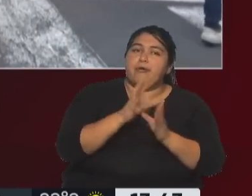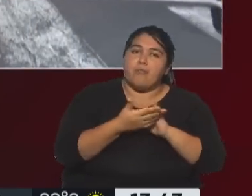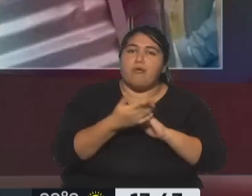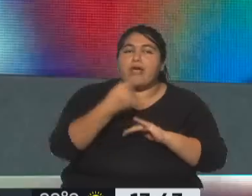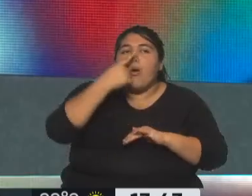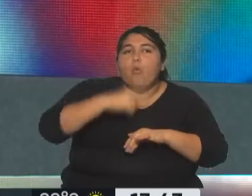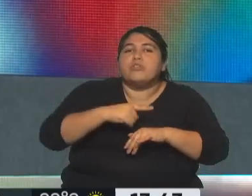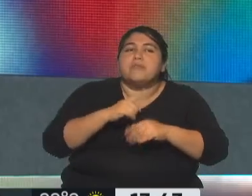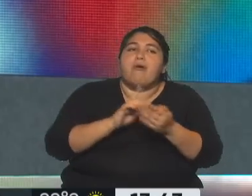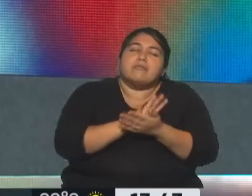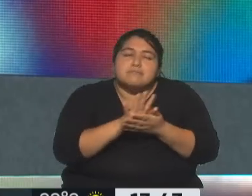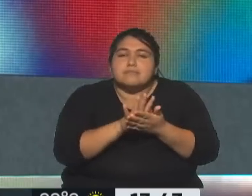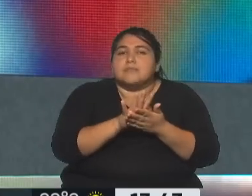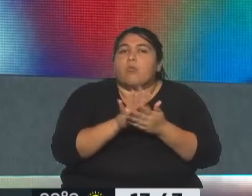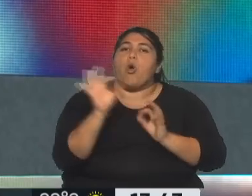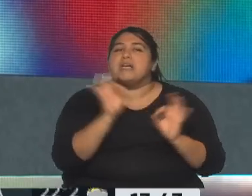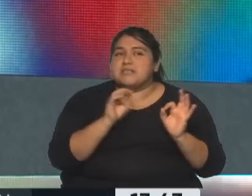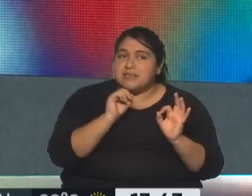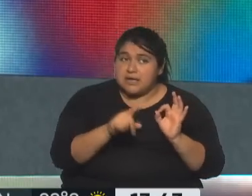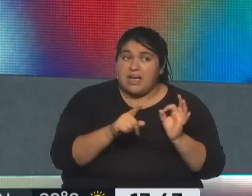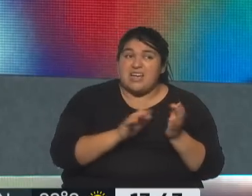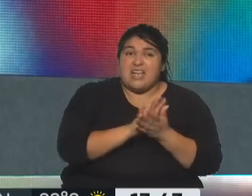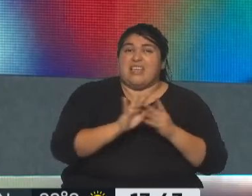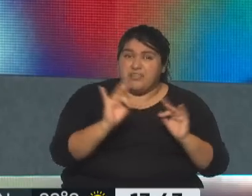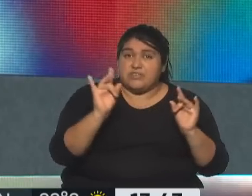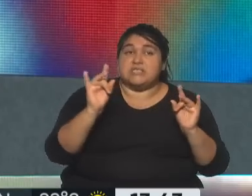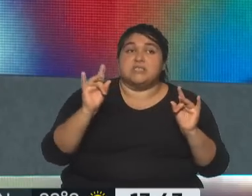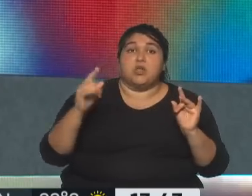de último recurso muy difícil que pueda salvarlo de este juicio político que se avecina.